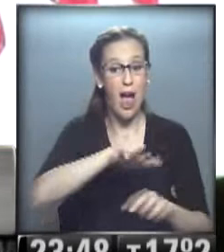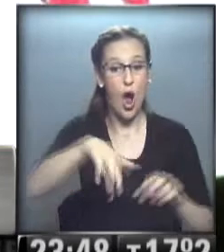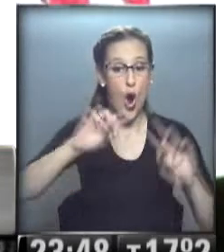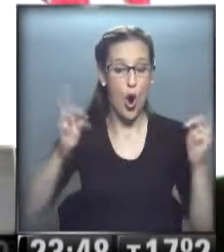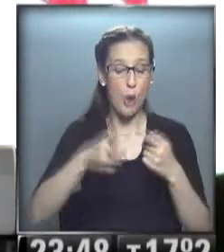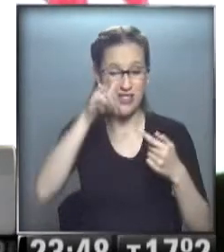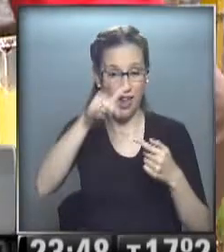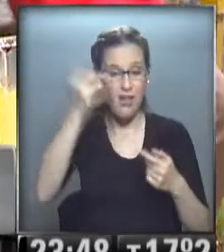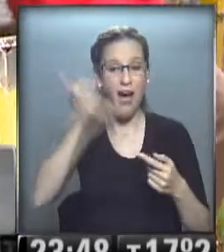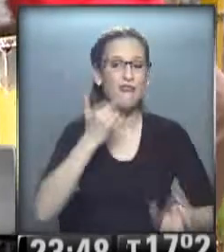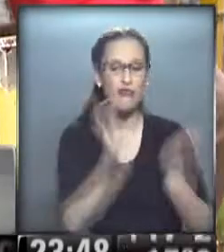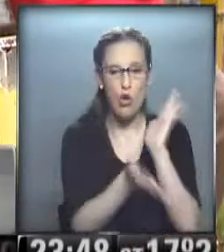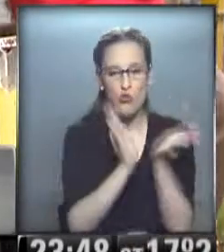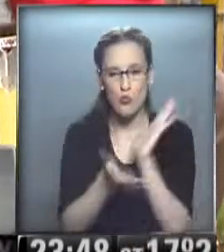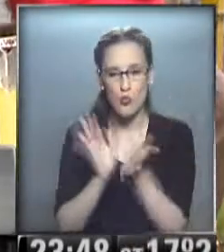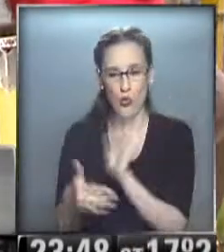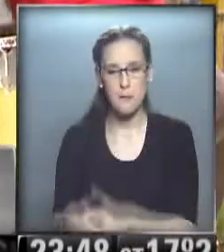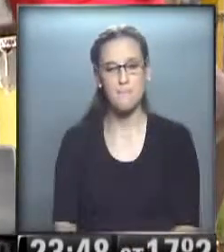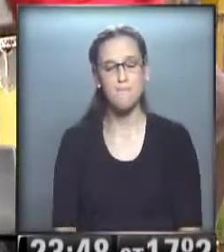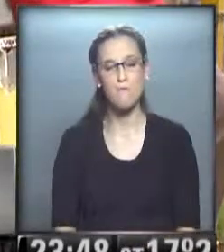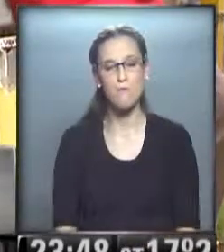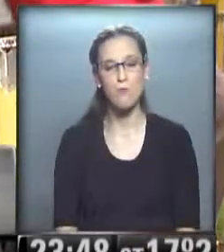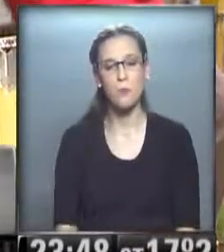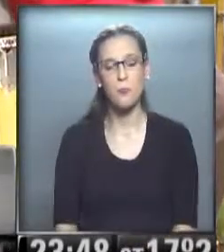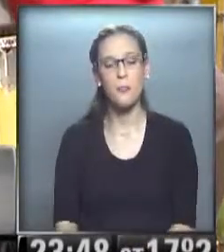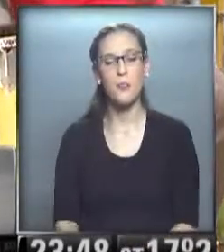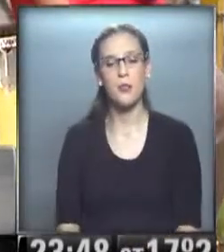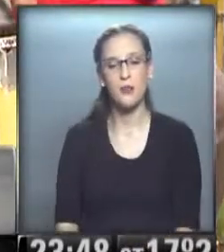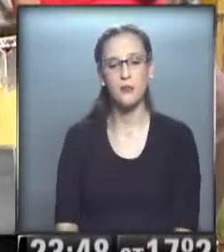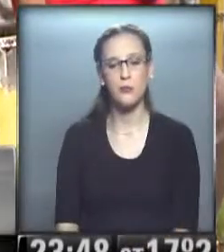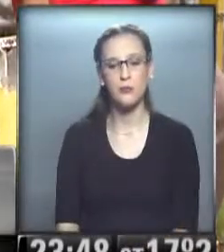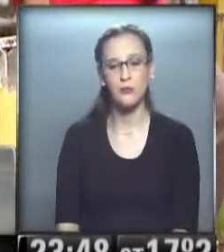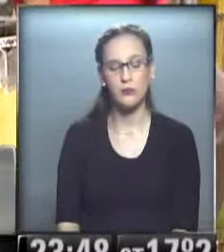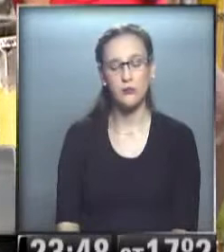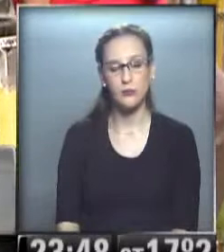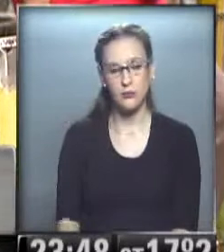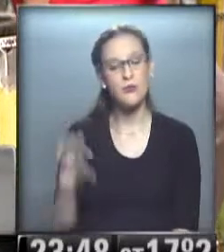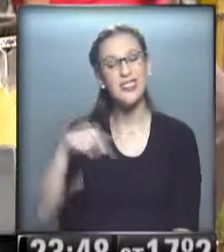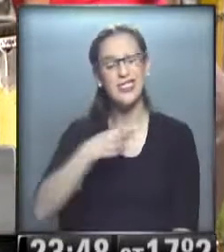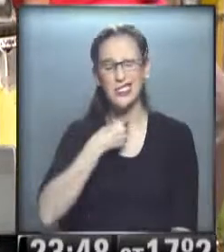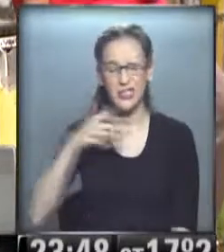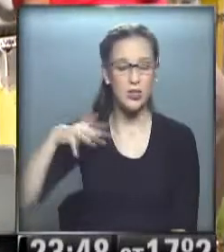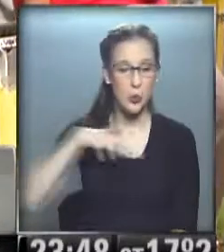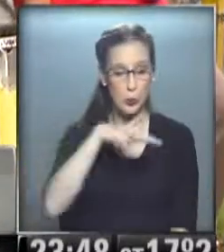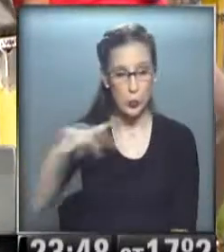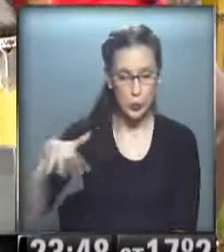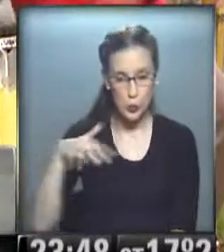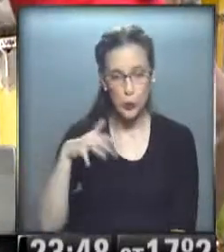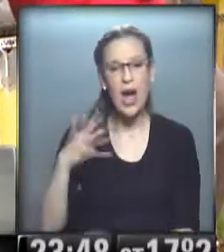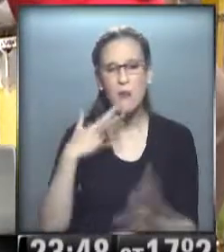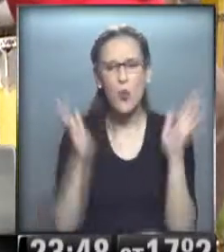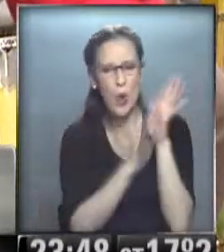amigos de Luciano Arruga, con el acompañamiento del CELS y del APDH de La Matanza, pretenden que este lugar, luego de realizadas las medidas de